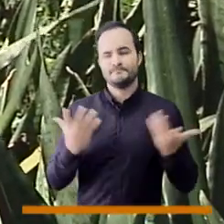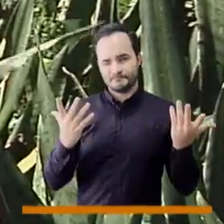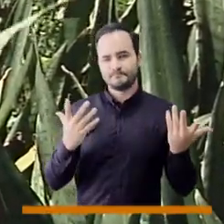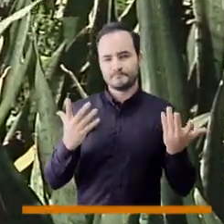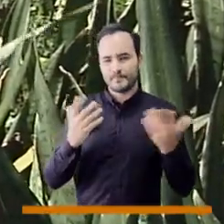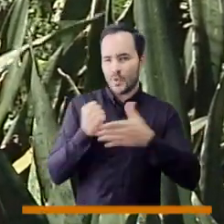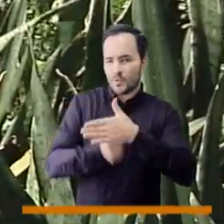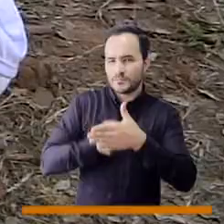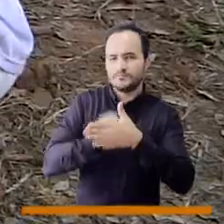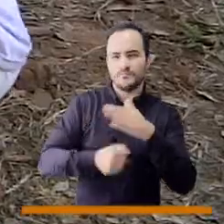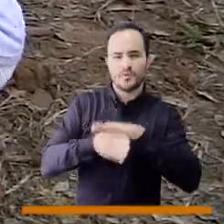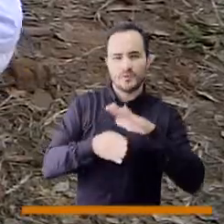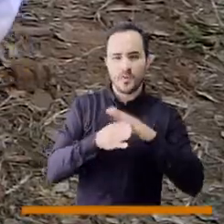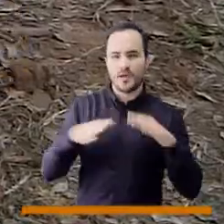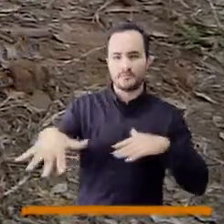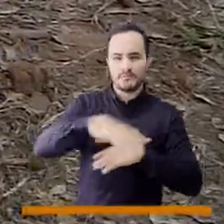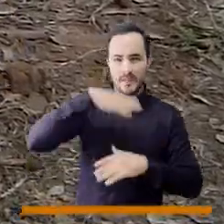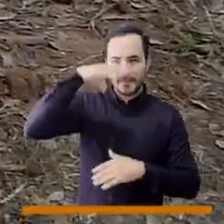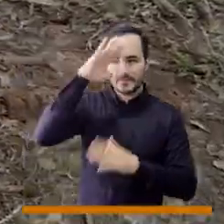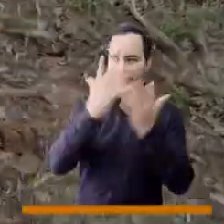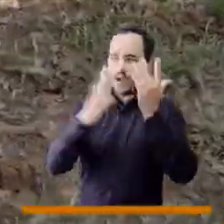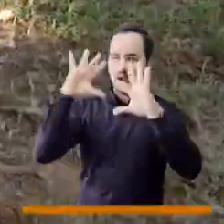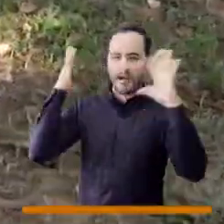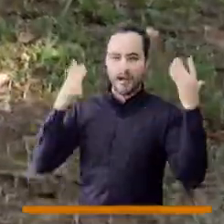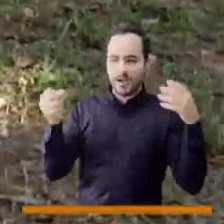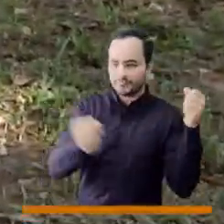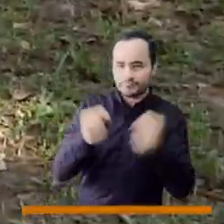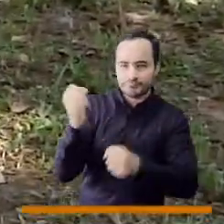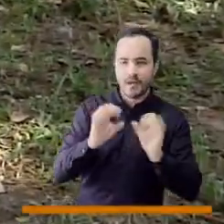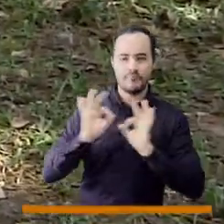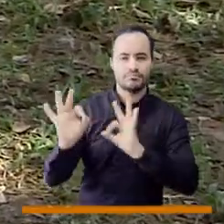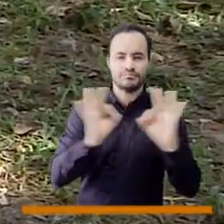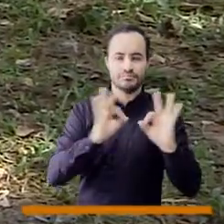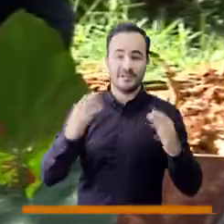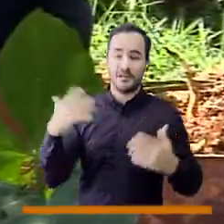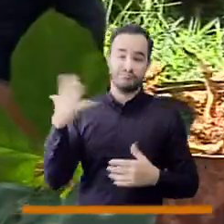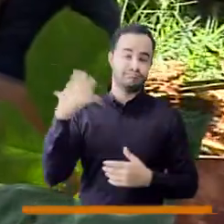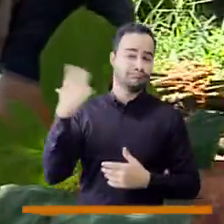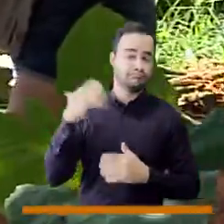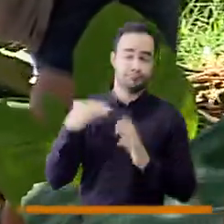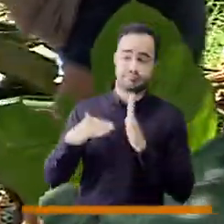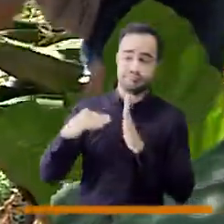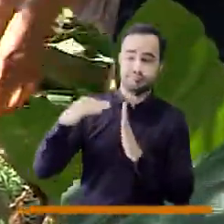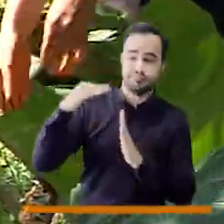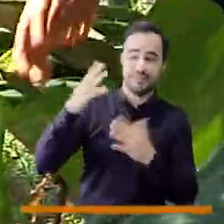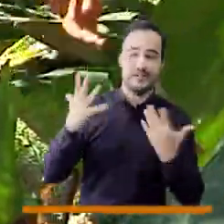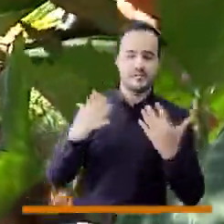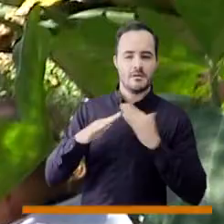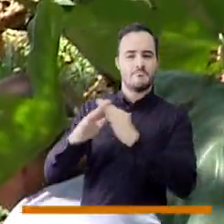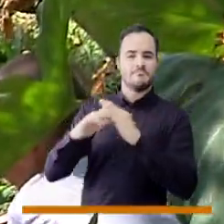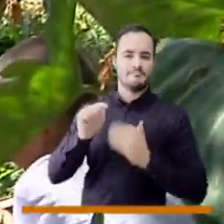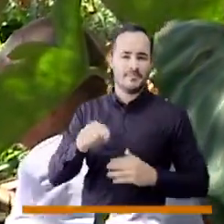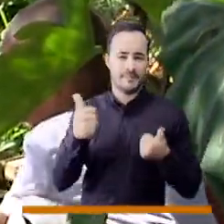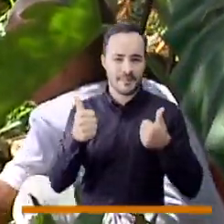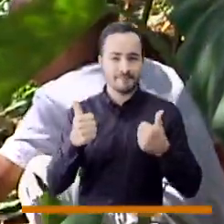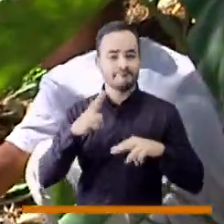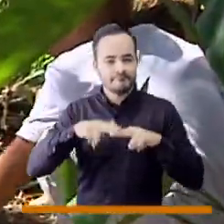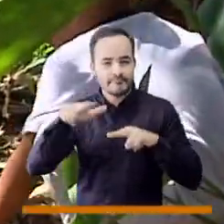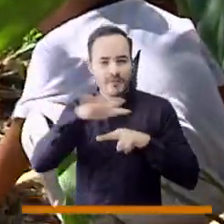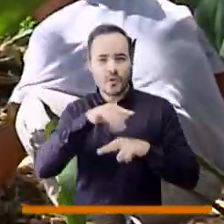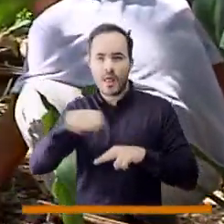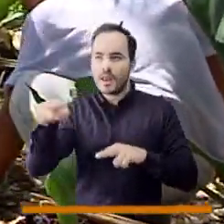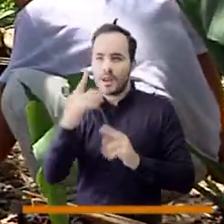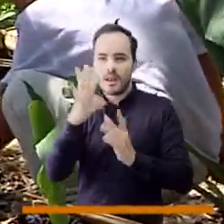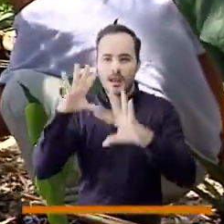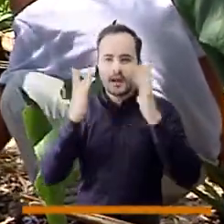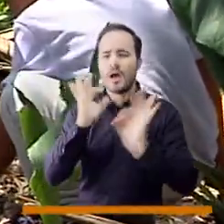climático. Seguir en la tarea de reverdecer Medellín es nuestra prioridad para combatir las olas de calor que viven en nuestras ciudades,